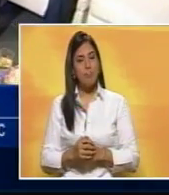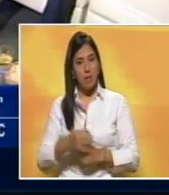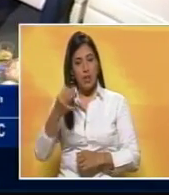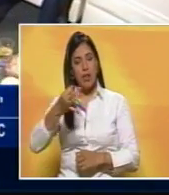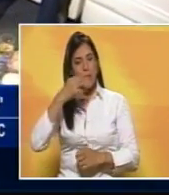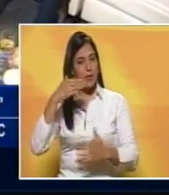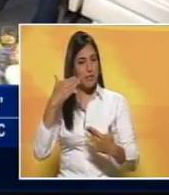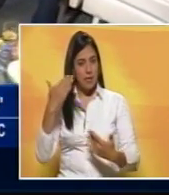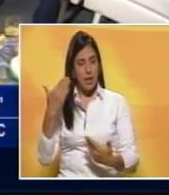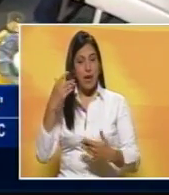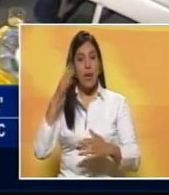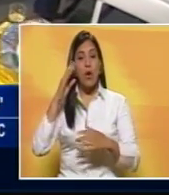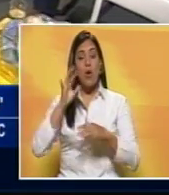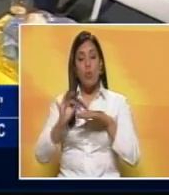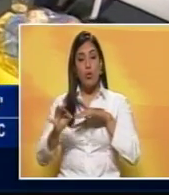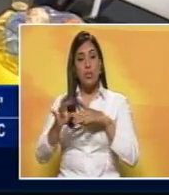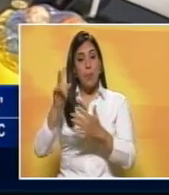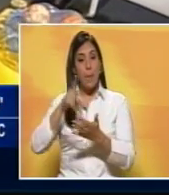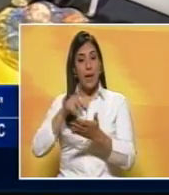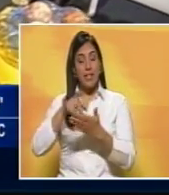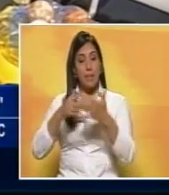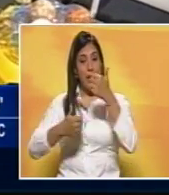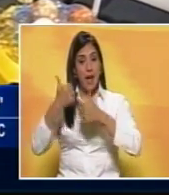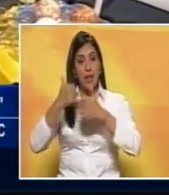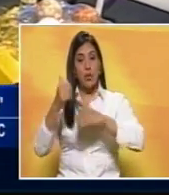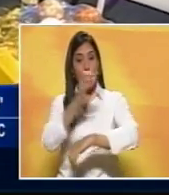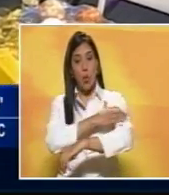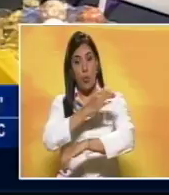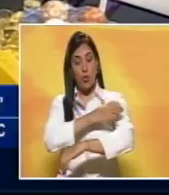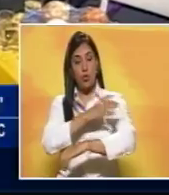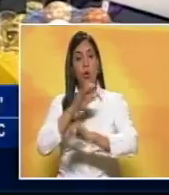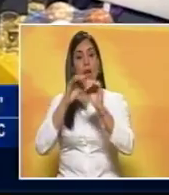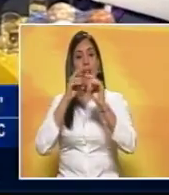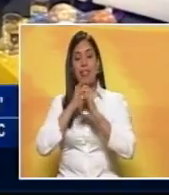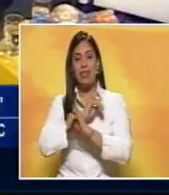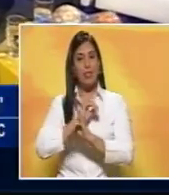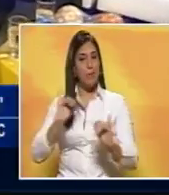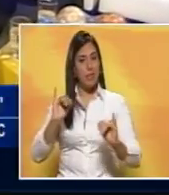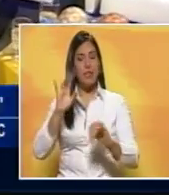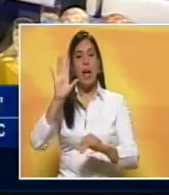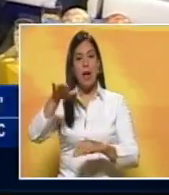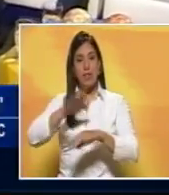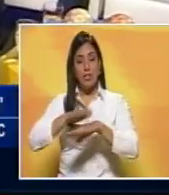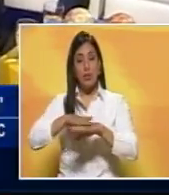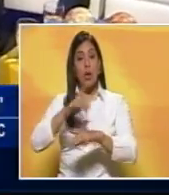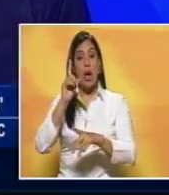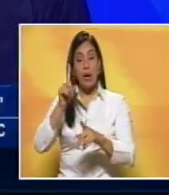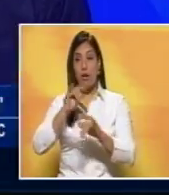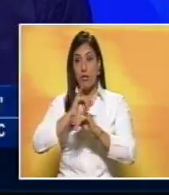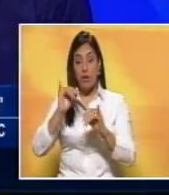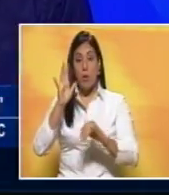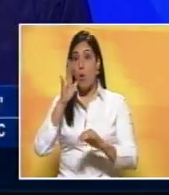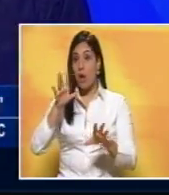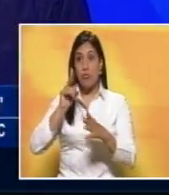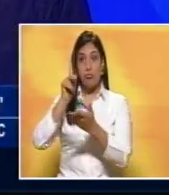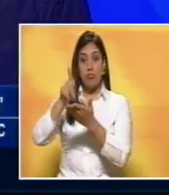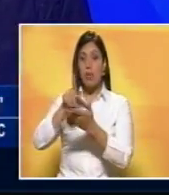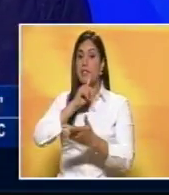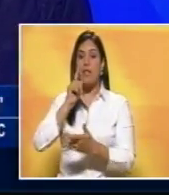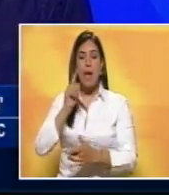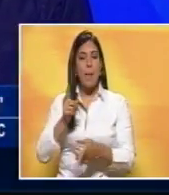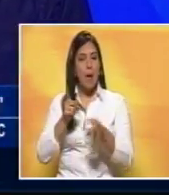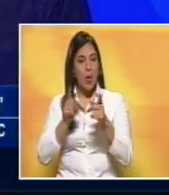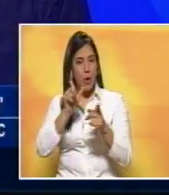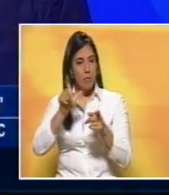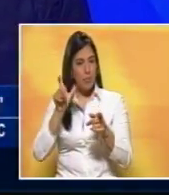Piñate aseguró que en las municipales participarán candidatos opositores de forma independiente. Afirmó que quienes, en definitiva, no asistirán son